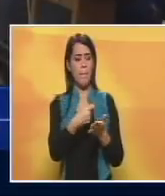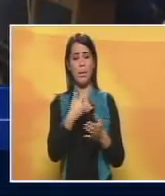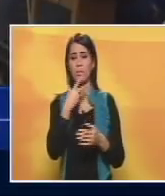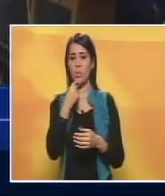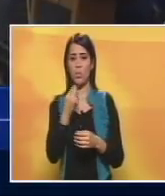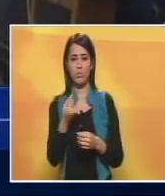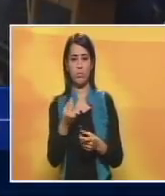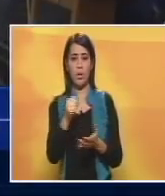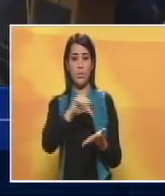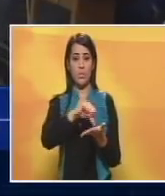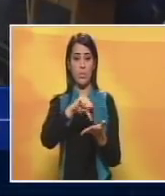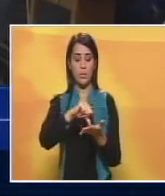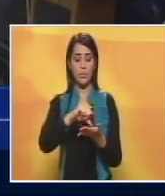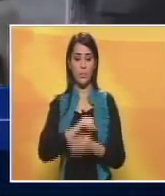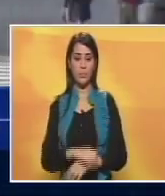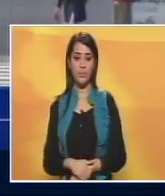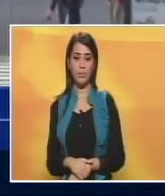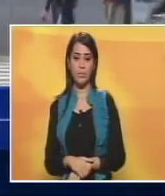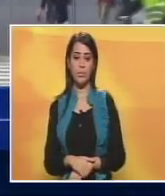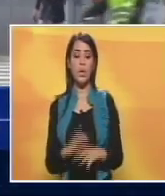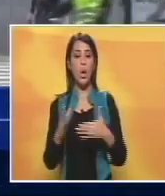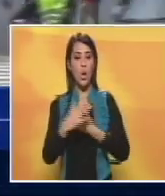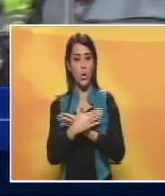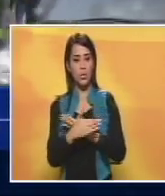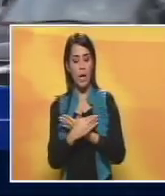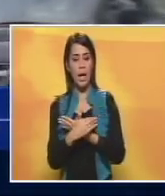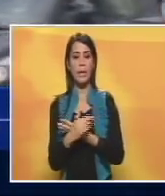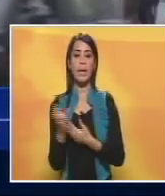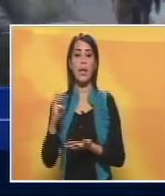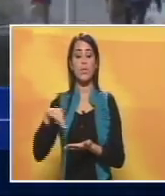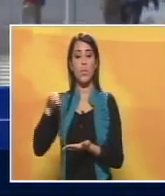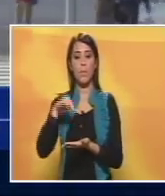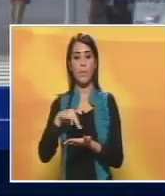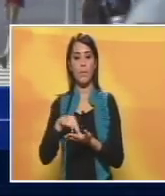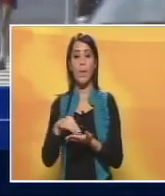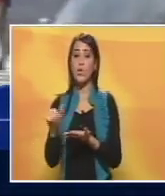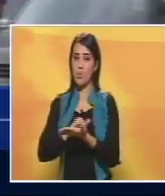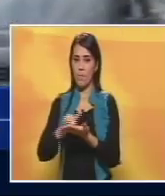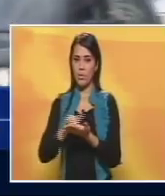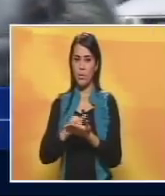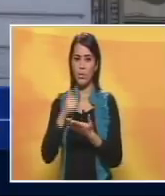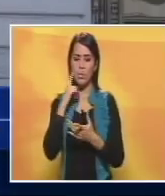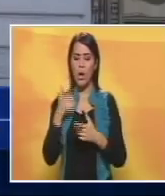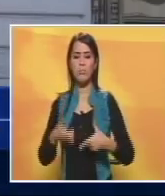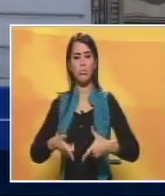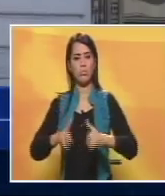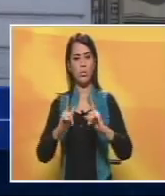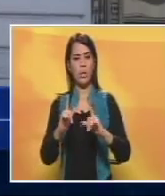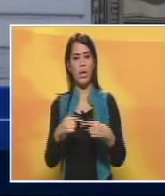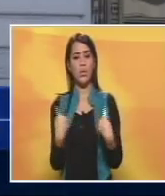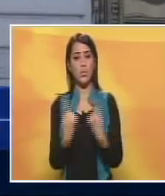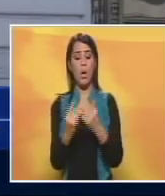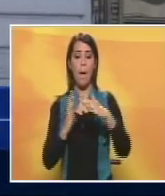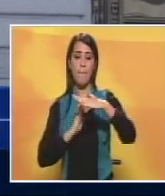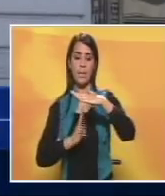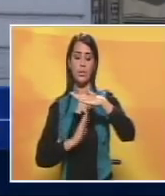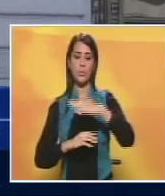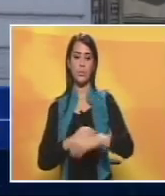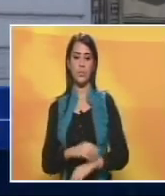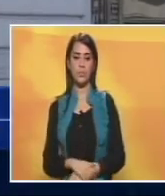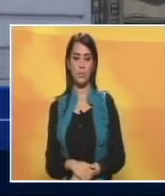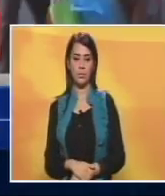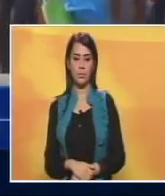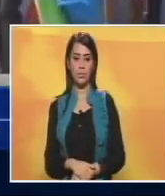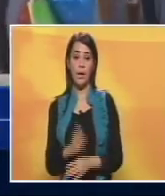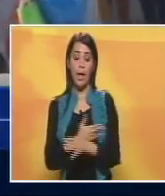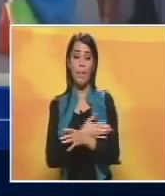denominadas ciudades santuario, como Los Ángeles y Nueva York, que limitan la cooperación con autoridades federales sobre inmigración. Previamente,